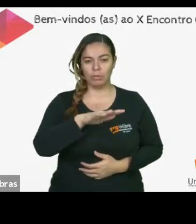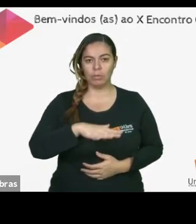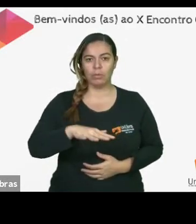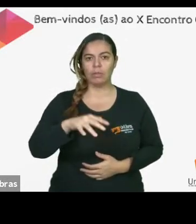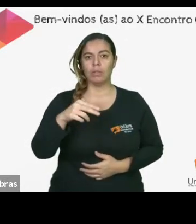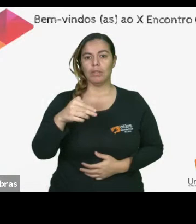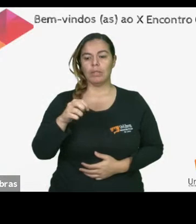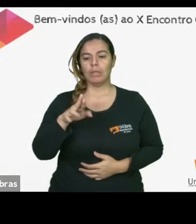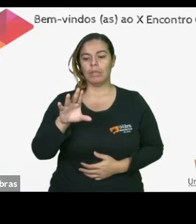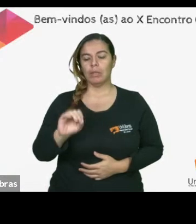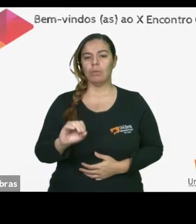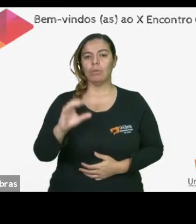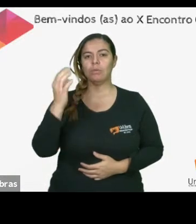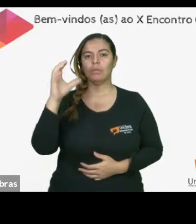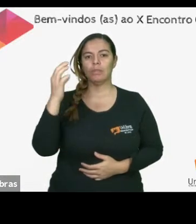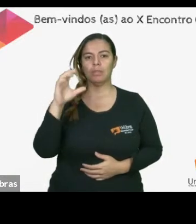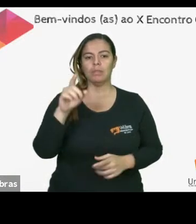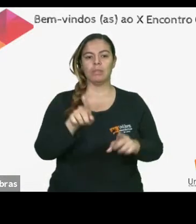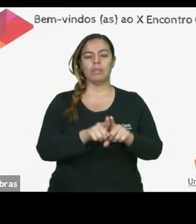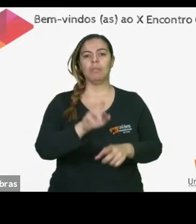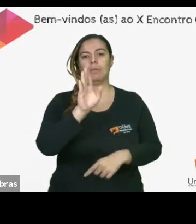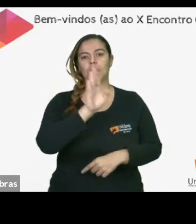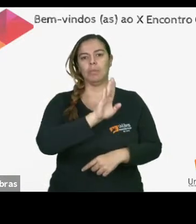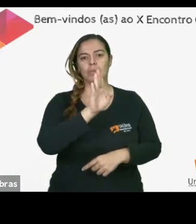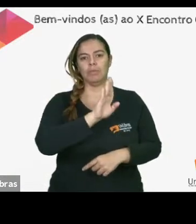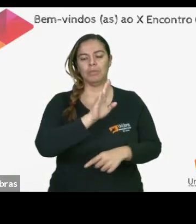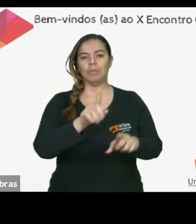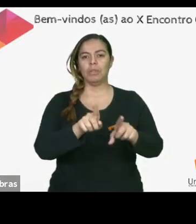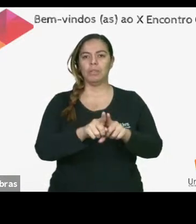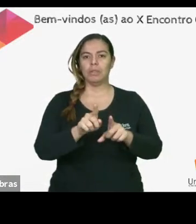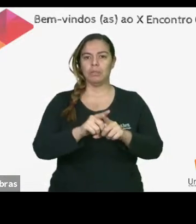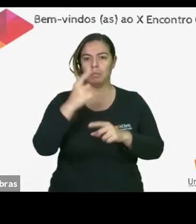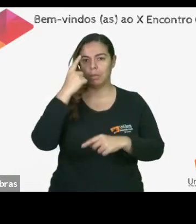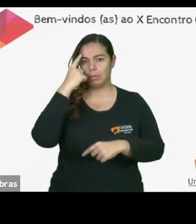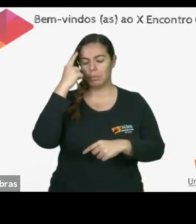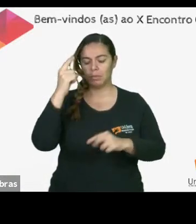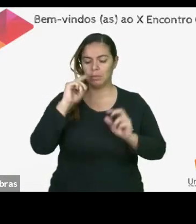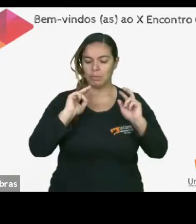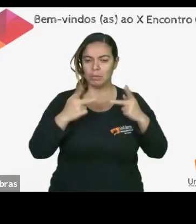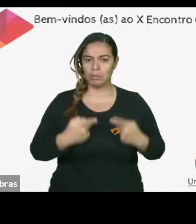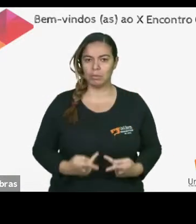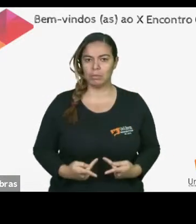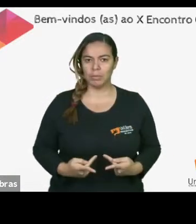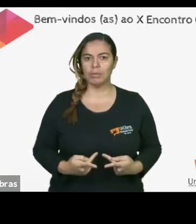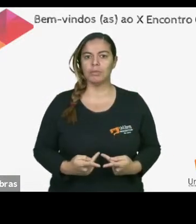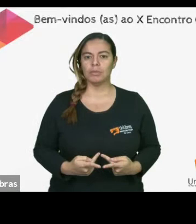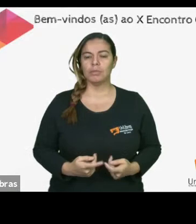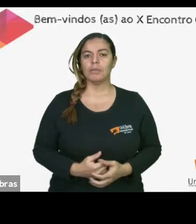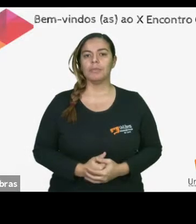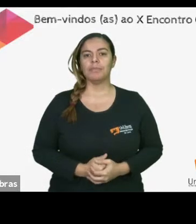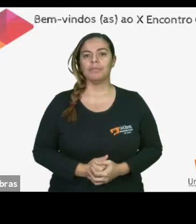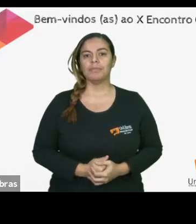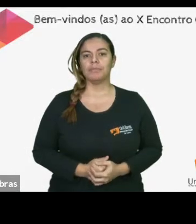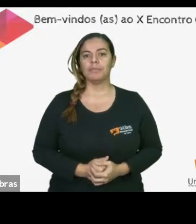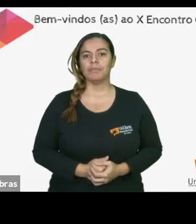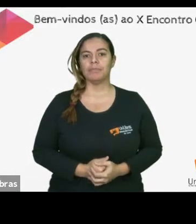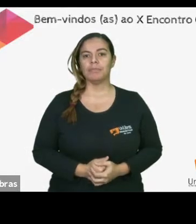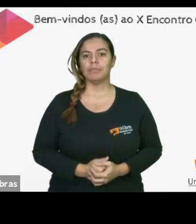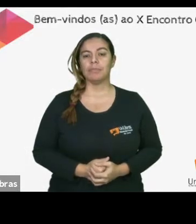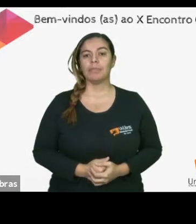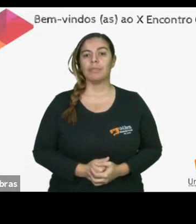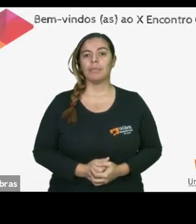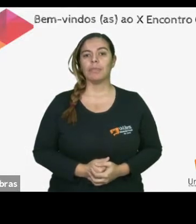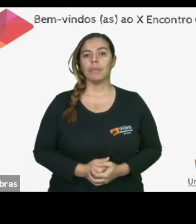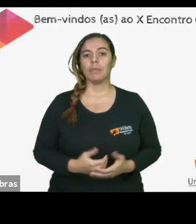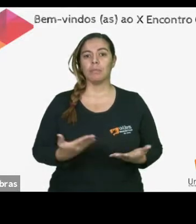biología y el pensamiento humanista, ese vínculo no es tan evidente y a veces se vuelve muy